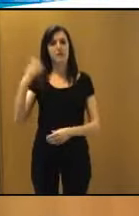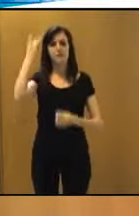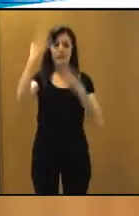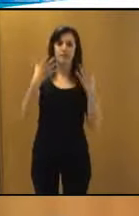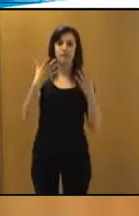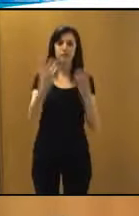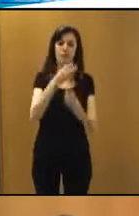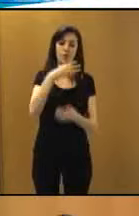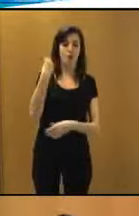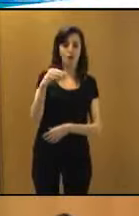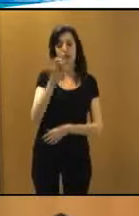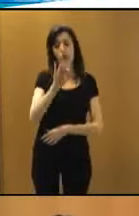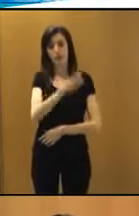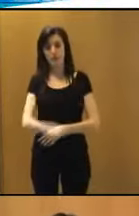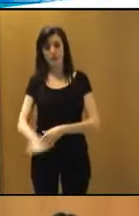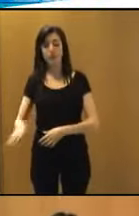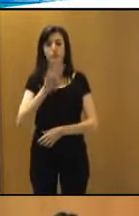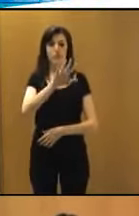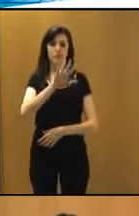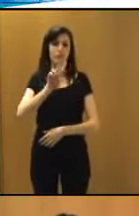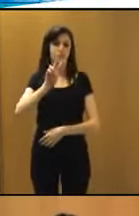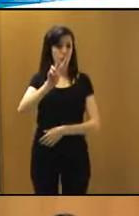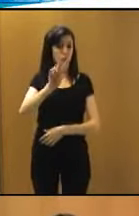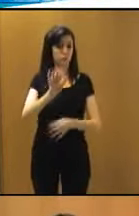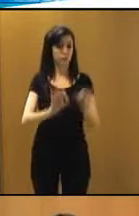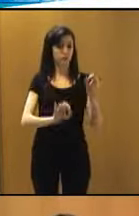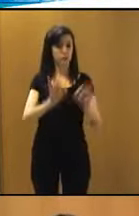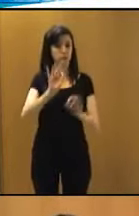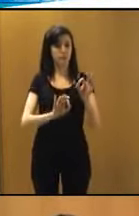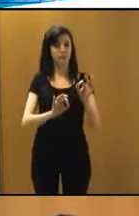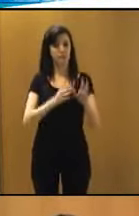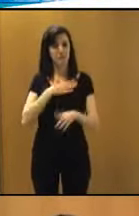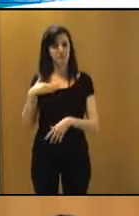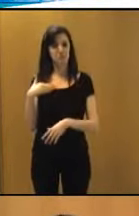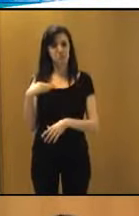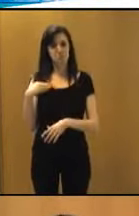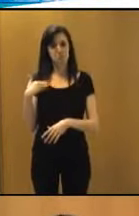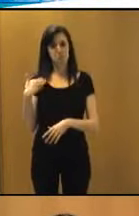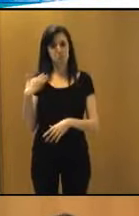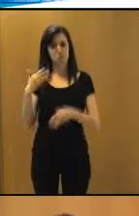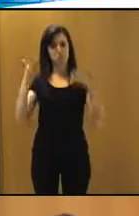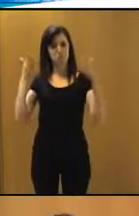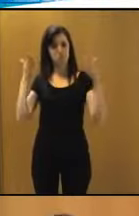hacer actividades con jóvenes o niños. Un 52% dedicarse a